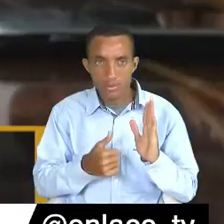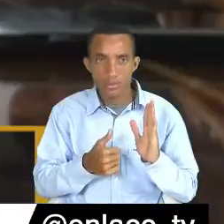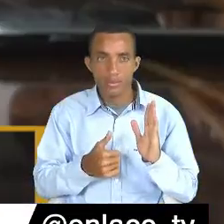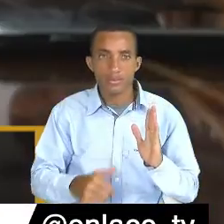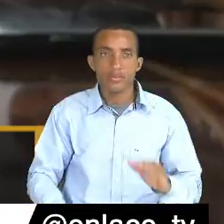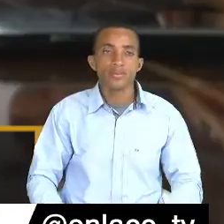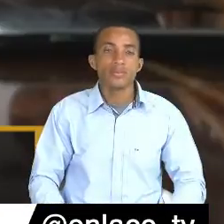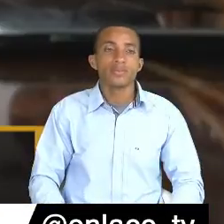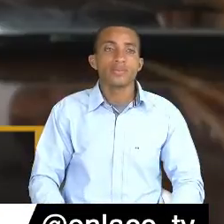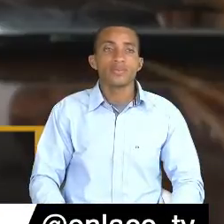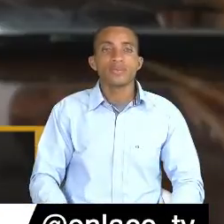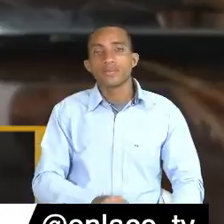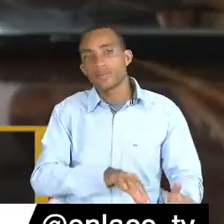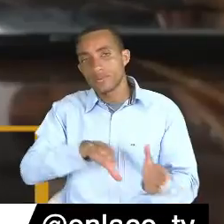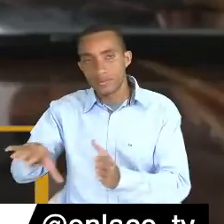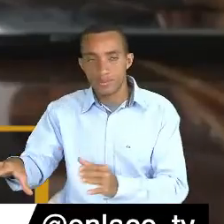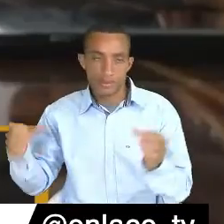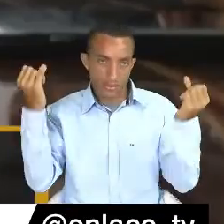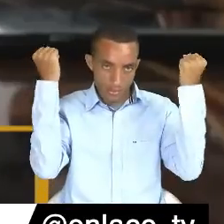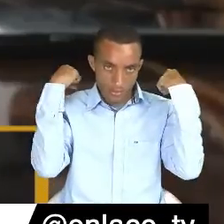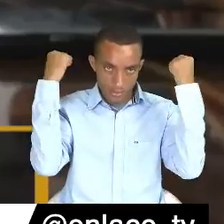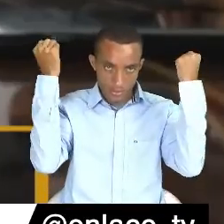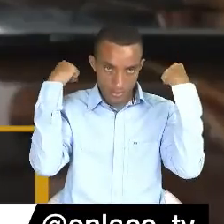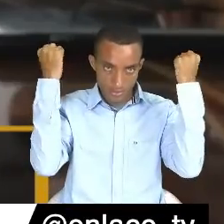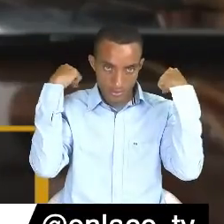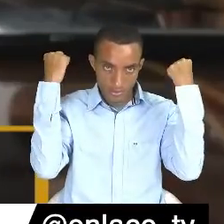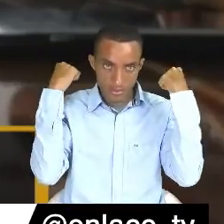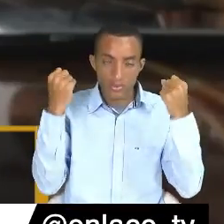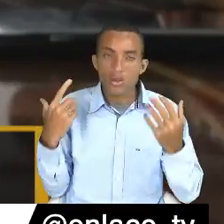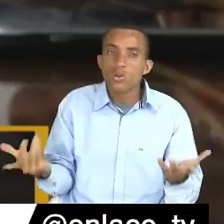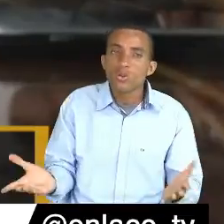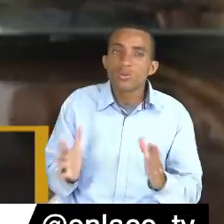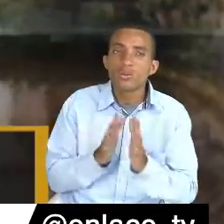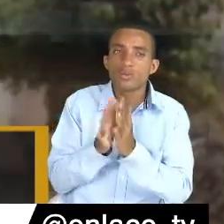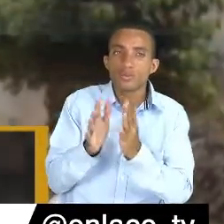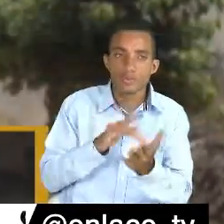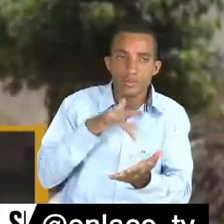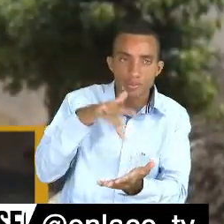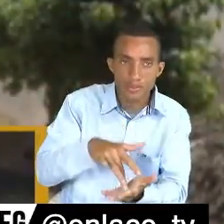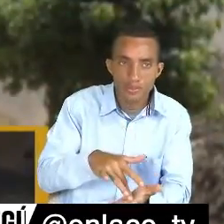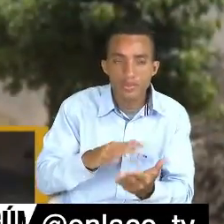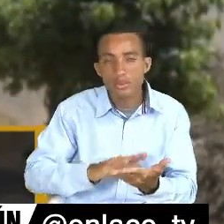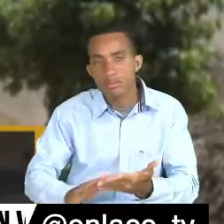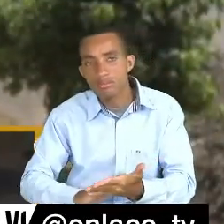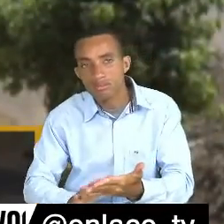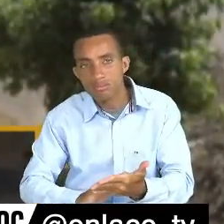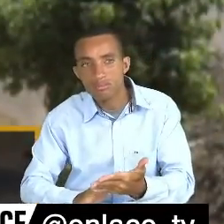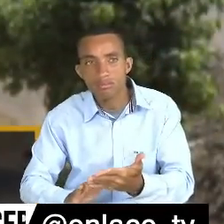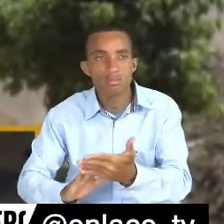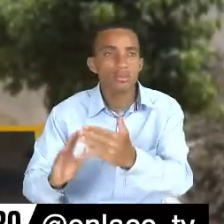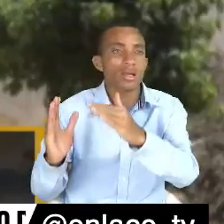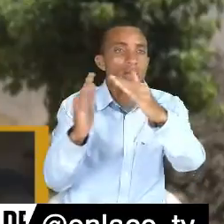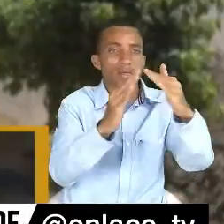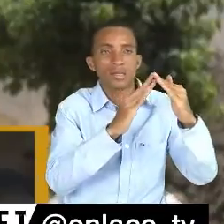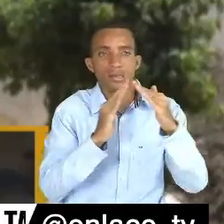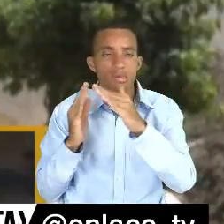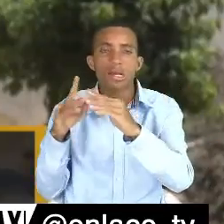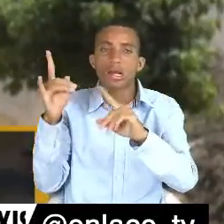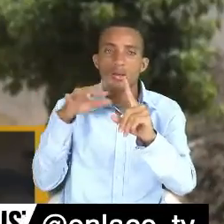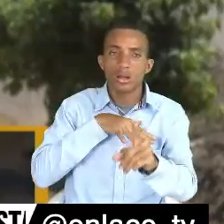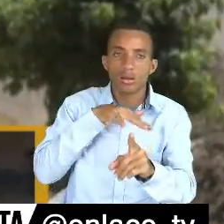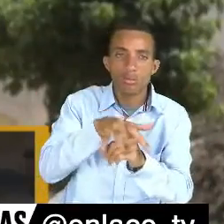En Piedecuesta buscarán una solución para damnificados de la vereda Las Amarillas con el propósito de hallar soluciones de vivienda para un grupo de familias que resultaron damnificadas